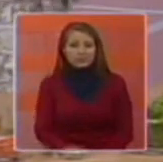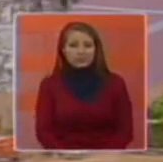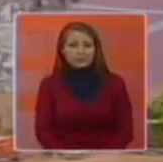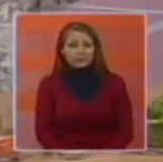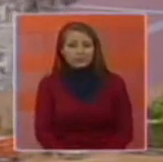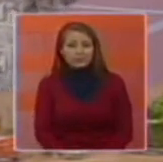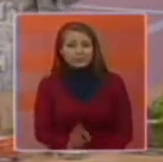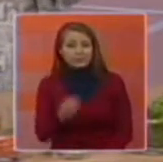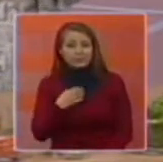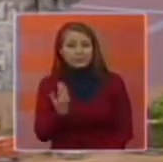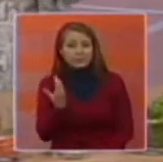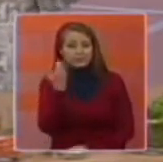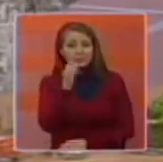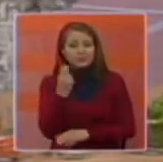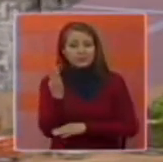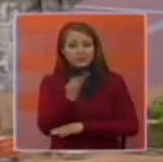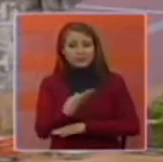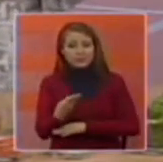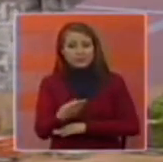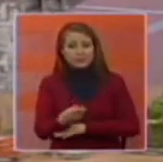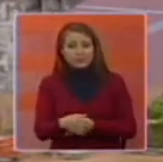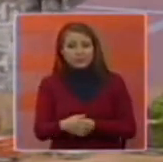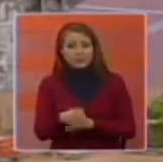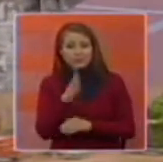602-3674, o escribirnos a nuestro correo electrónico, que son